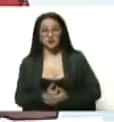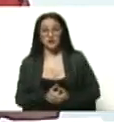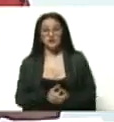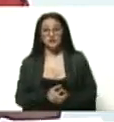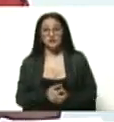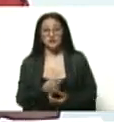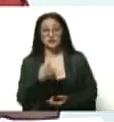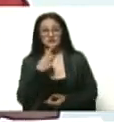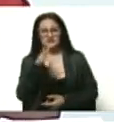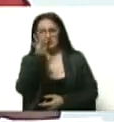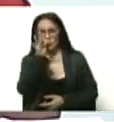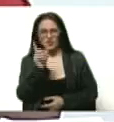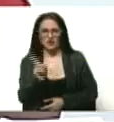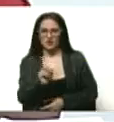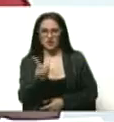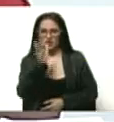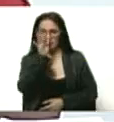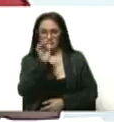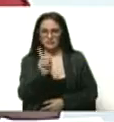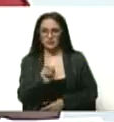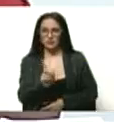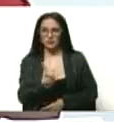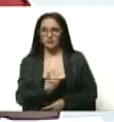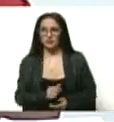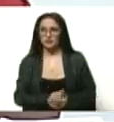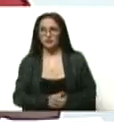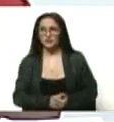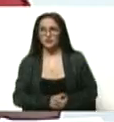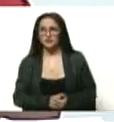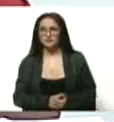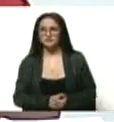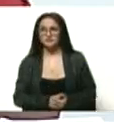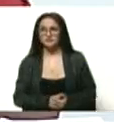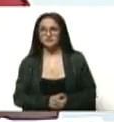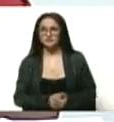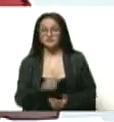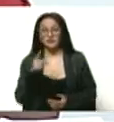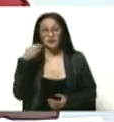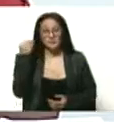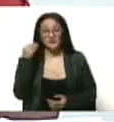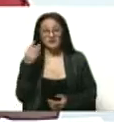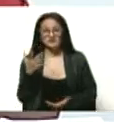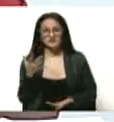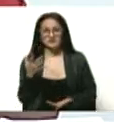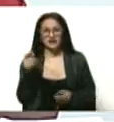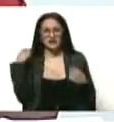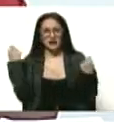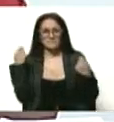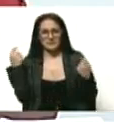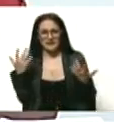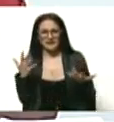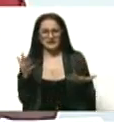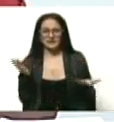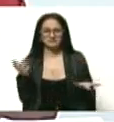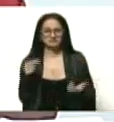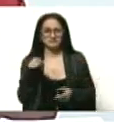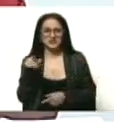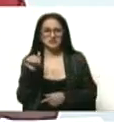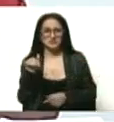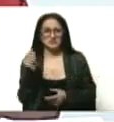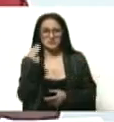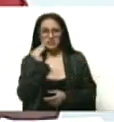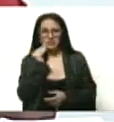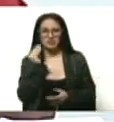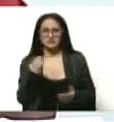burla, ¿no? Uno no se burla de eso. Más bien cree que ellos caen al ridículo en esas campañas.